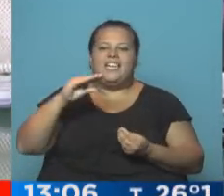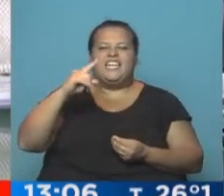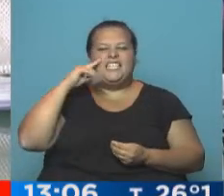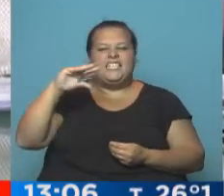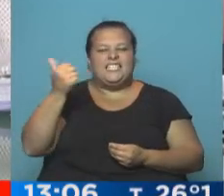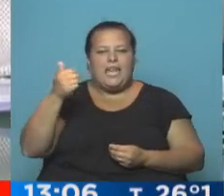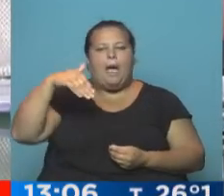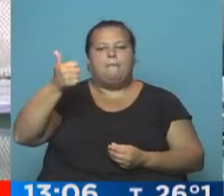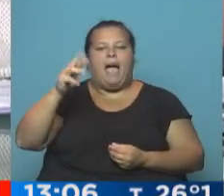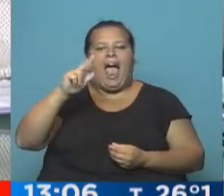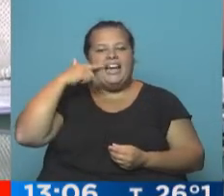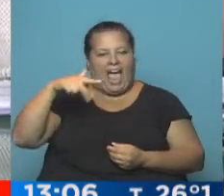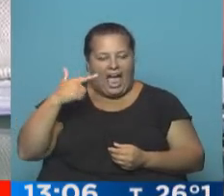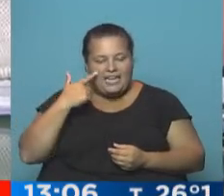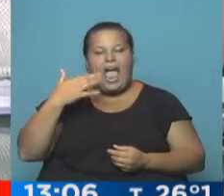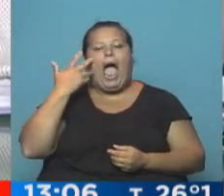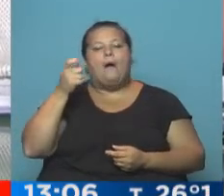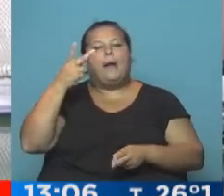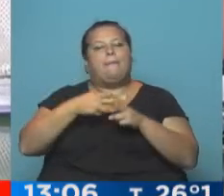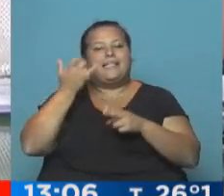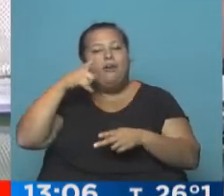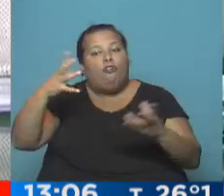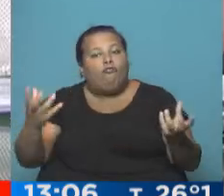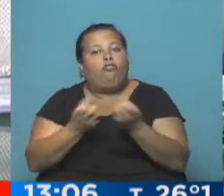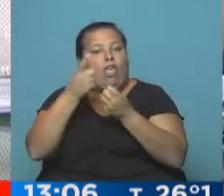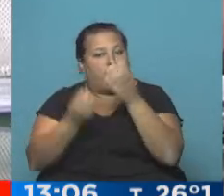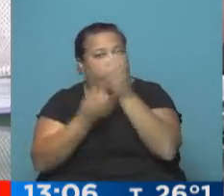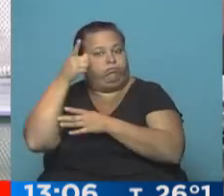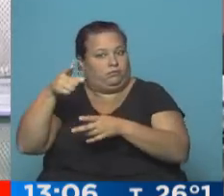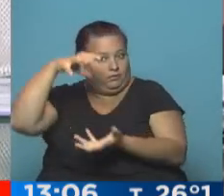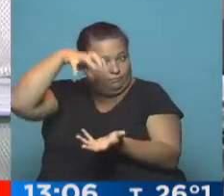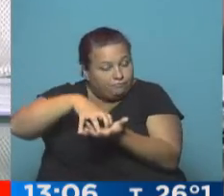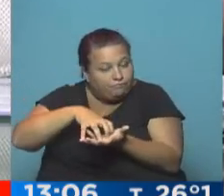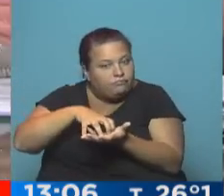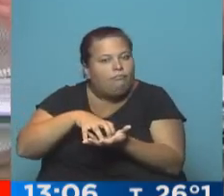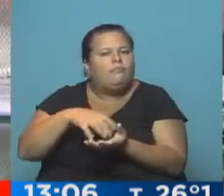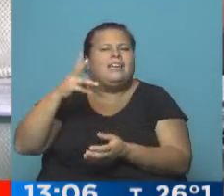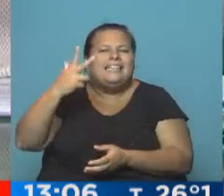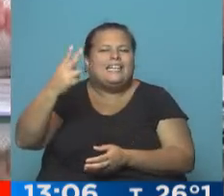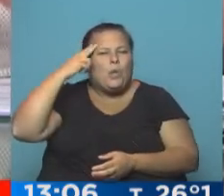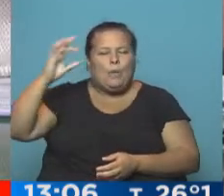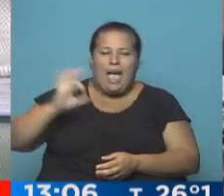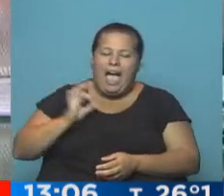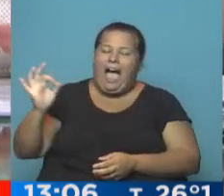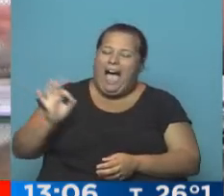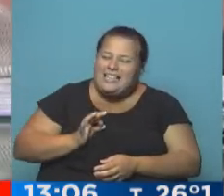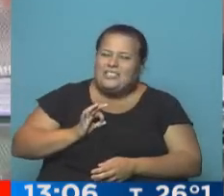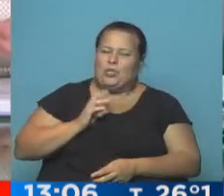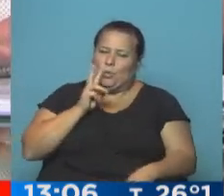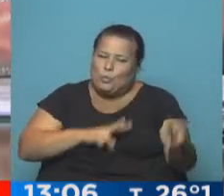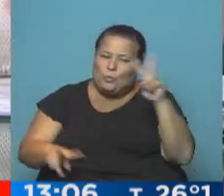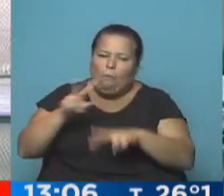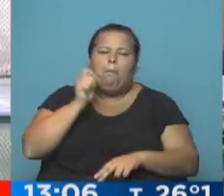Chicha Mariani, abuela de Plaza de Mayo, fue fundadora de esa institución, logró después de 39 años